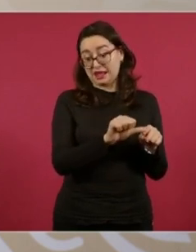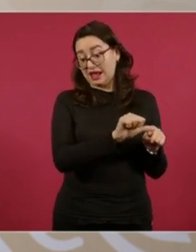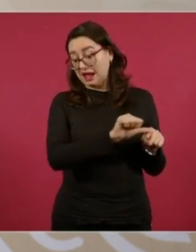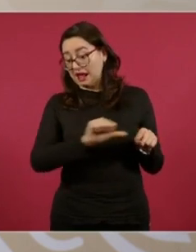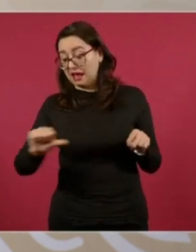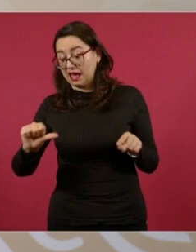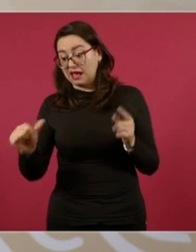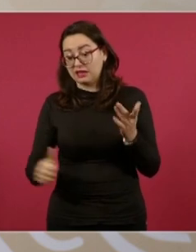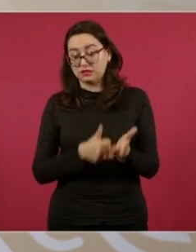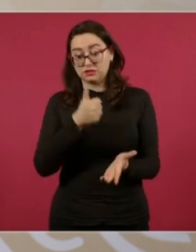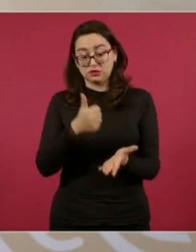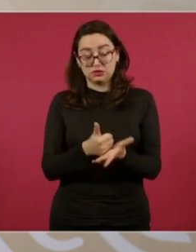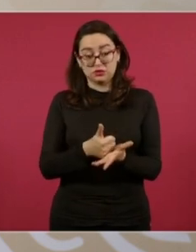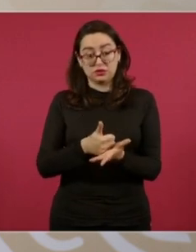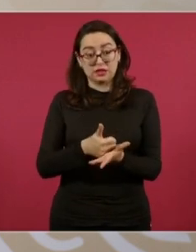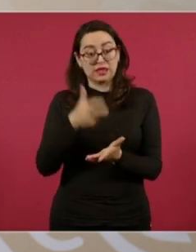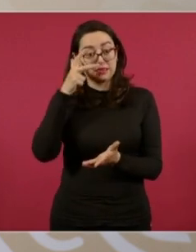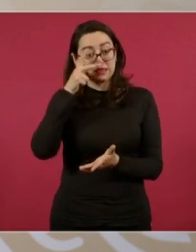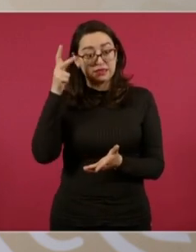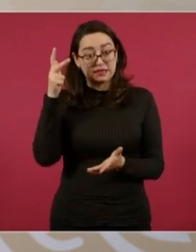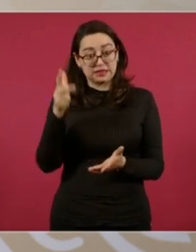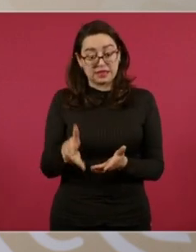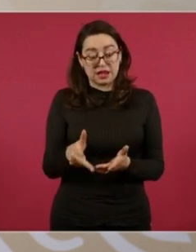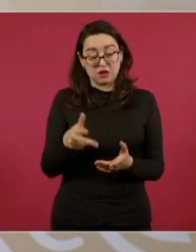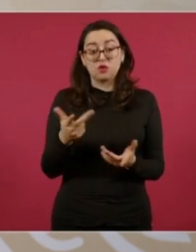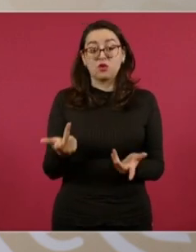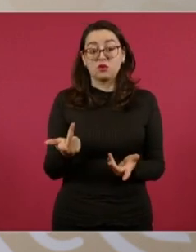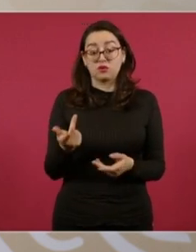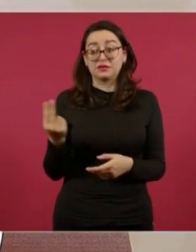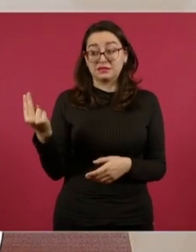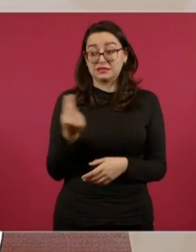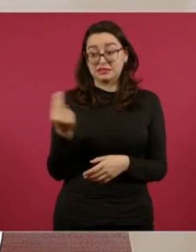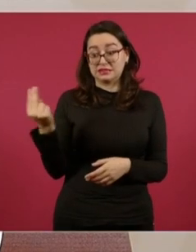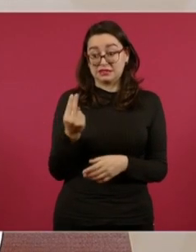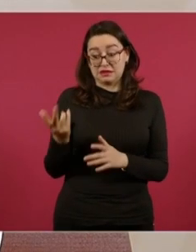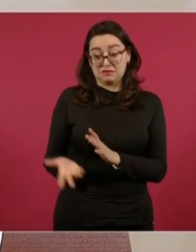450 kilómetros, 300 puentes.